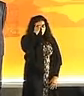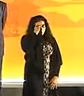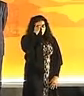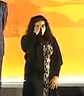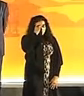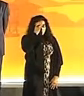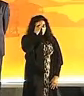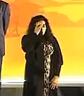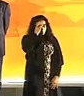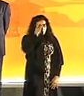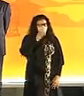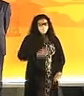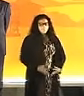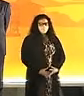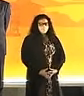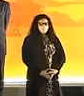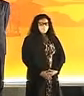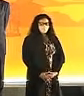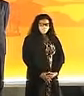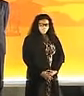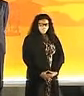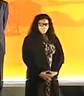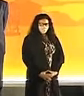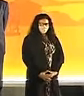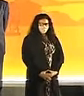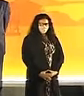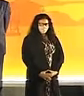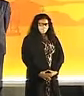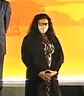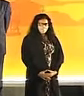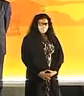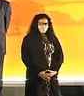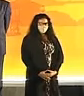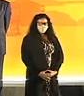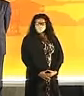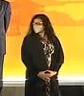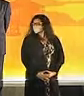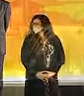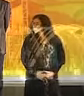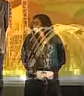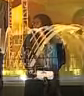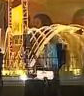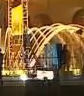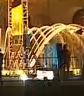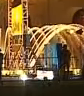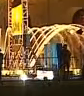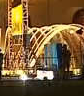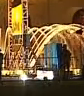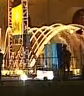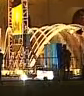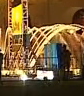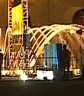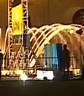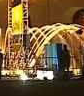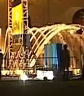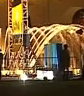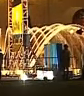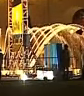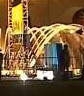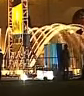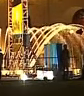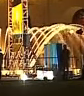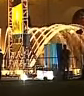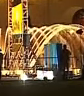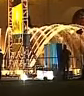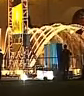en nuestro hermoso país. Con la propuesta que vamos a apreciar y para sensibilizar a todas